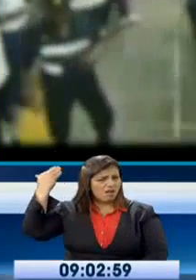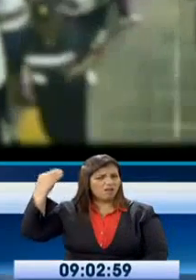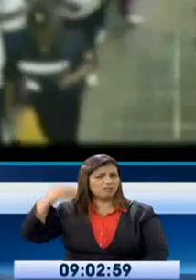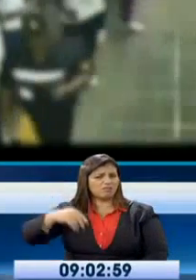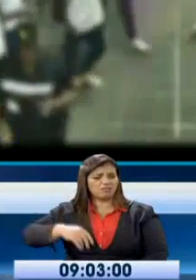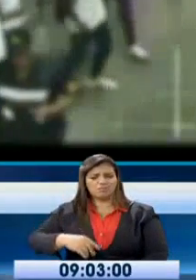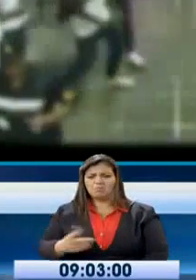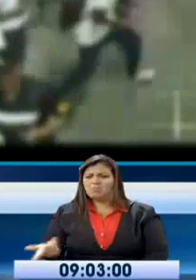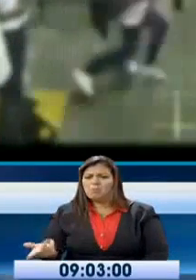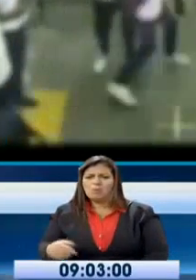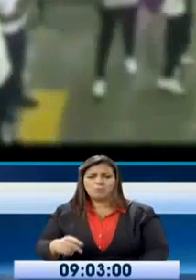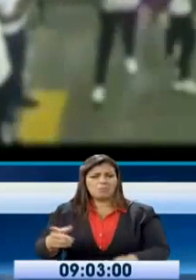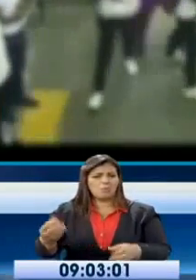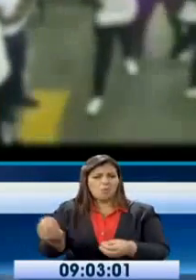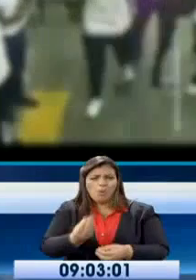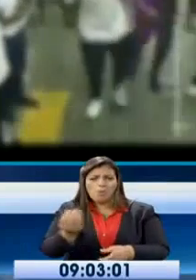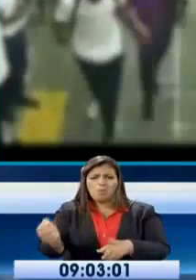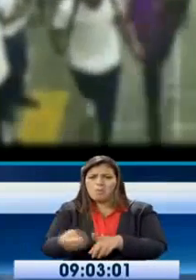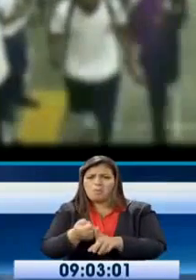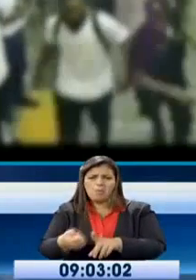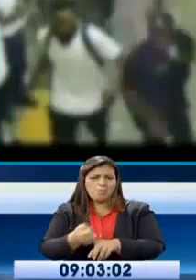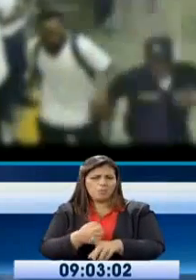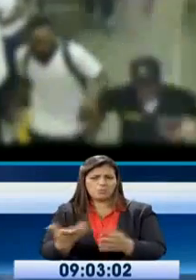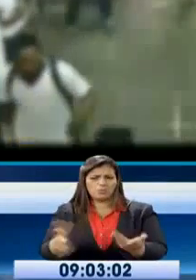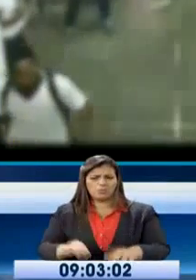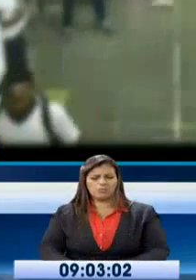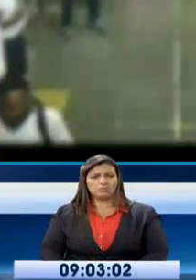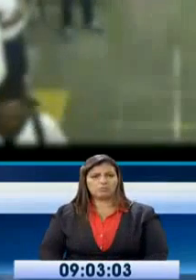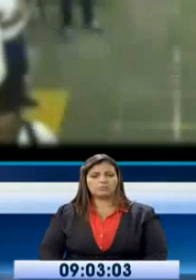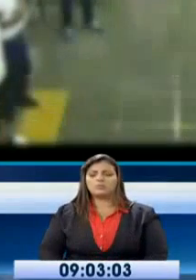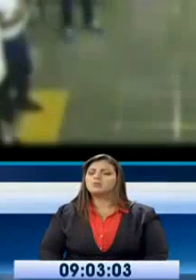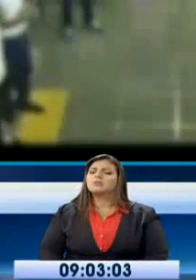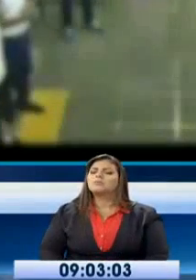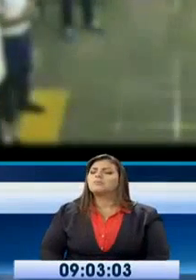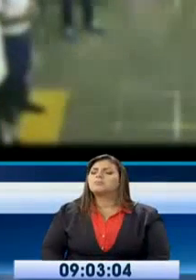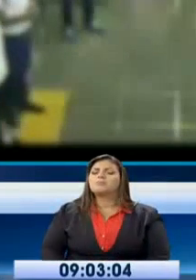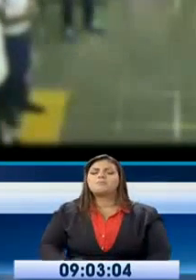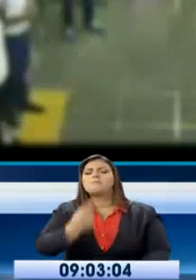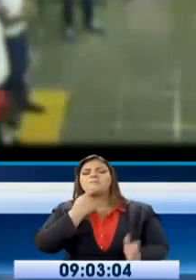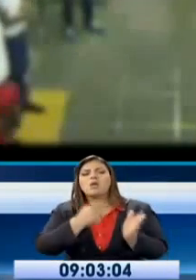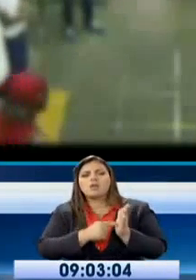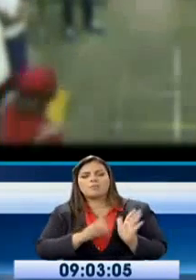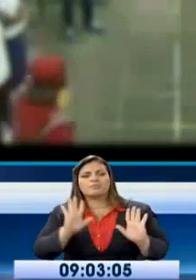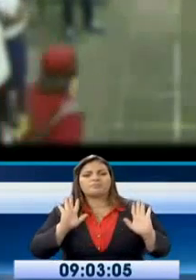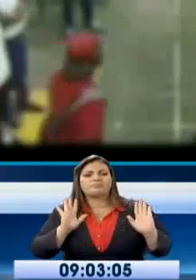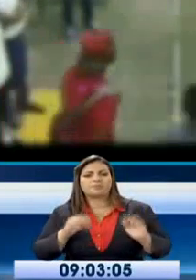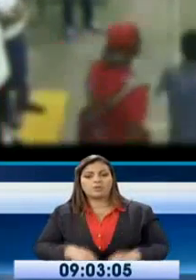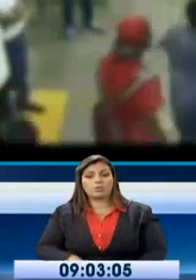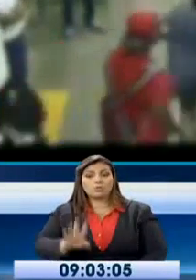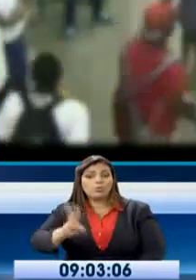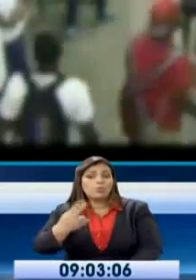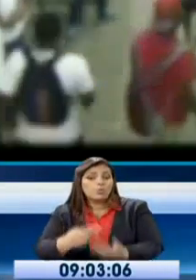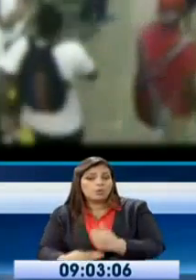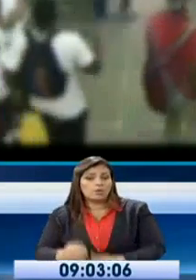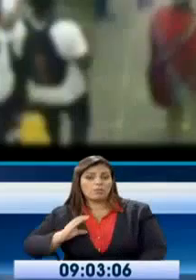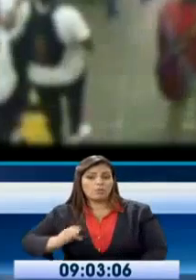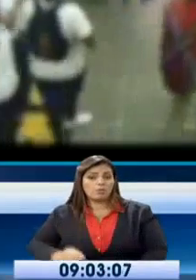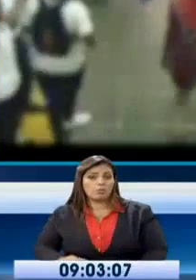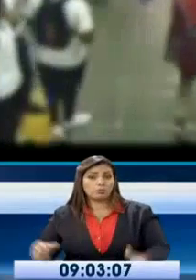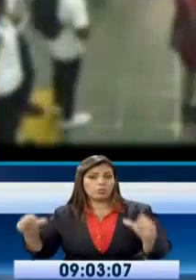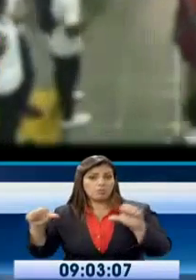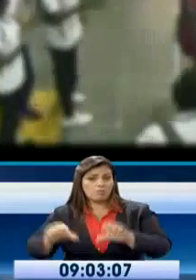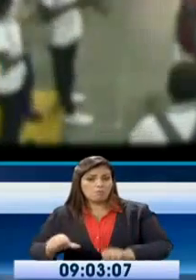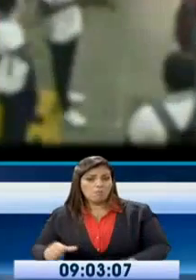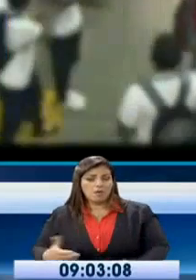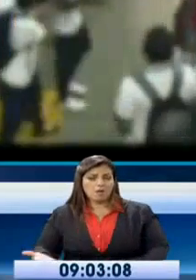su hijo está incurriendo en este tipo de actos, ¿qué hace? ¿Cómo reaccionaría usted? ¿Cómo le enseñaría? Oh, como todo padre.